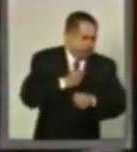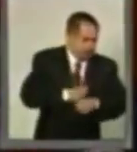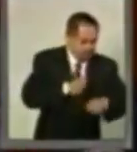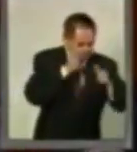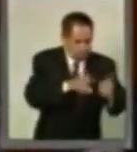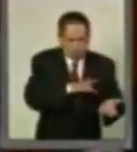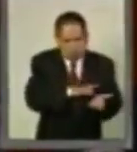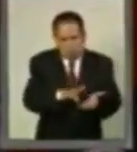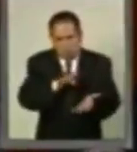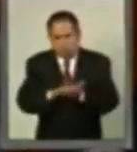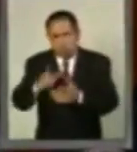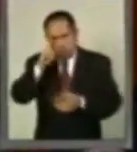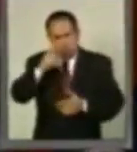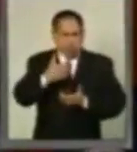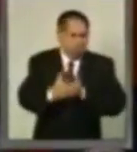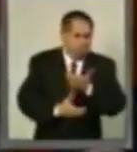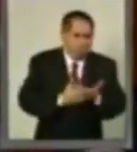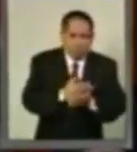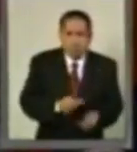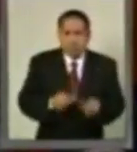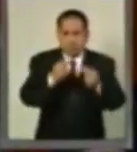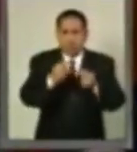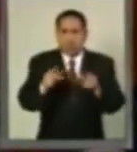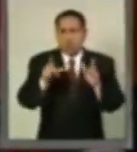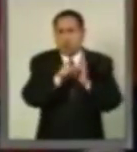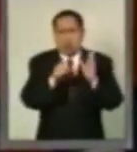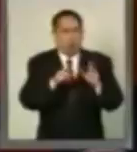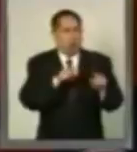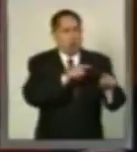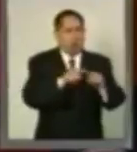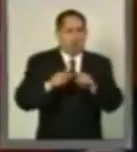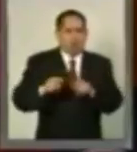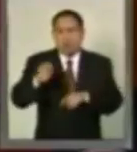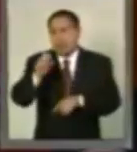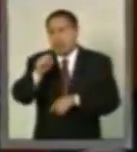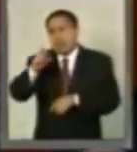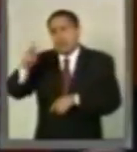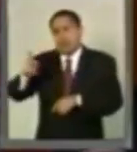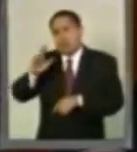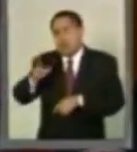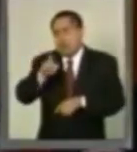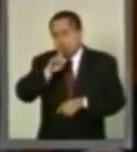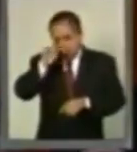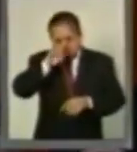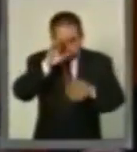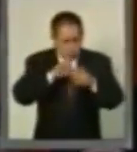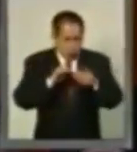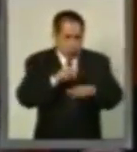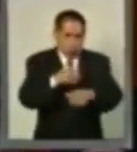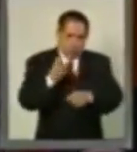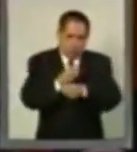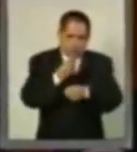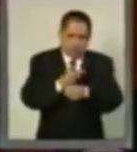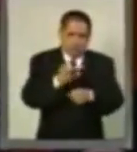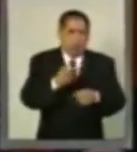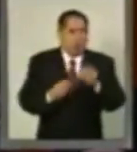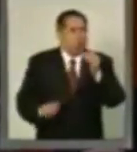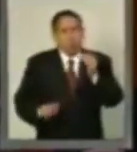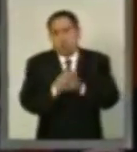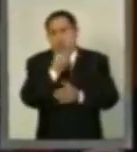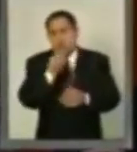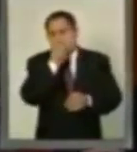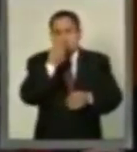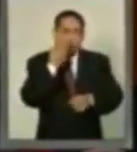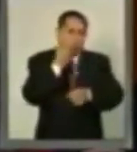apoyo para los comercios. Está la etapa, el secretario de Educación ya lo ha comentado, de la reconstrucción, de la edificación de nuevas